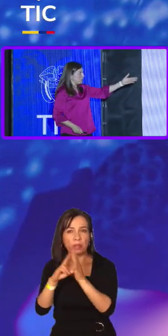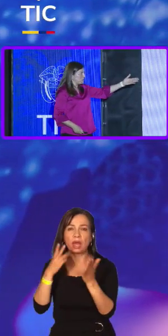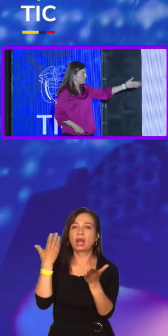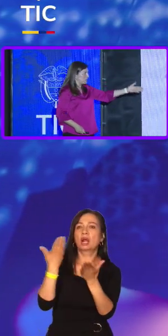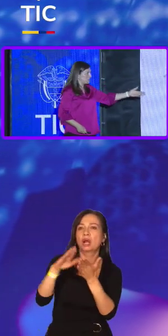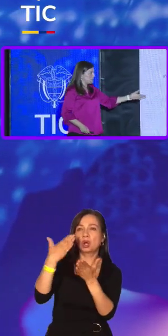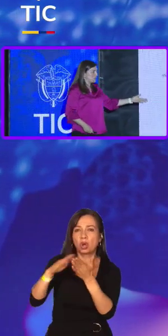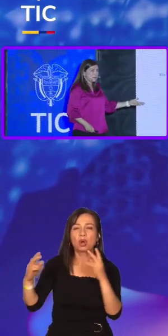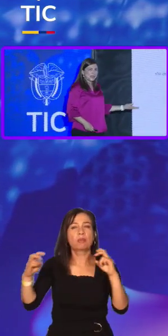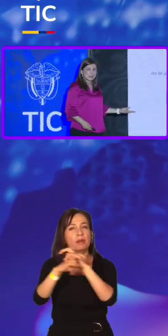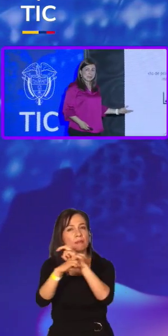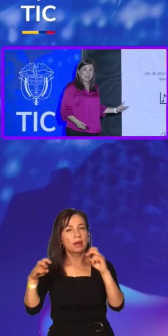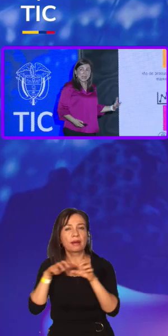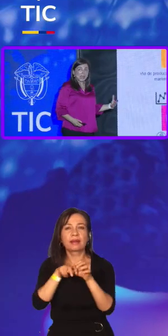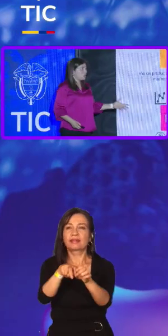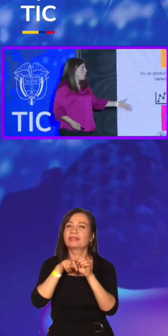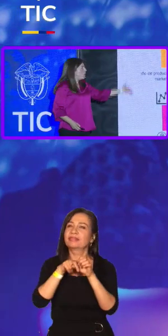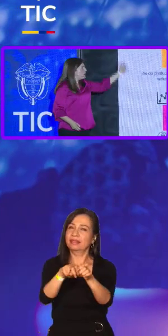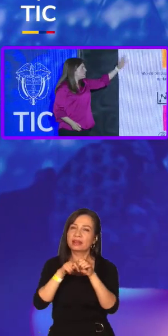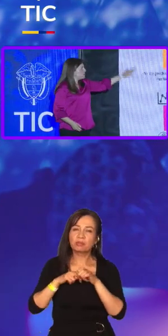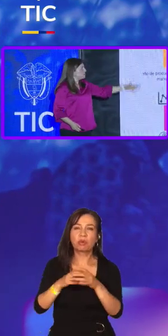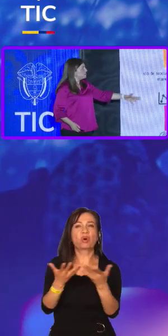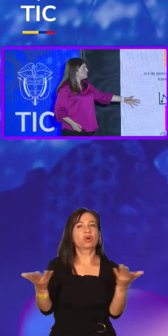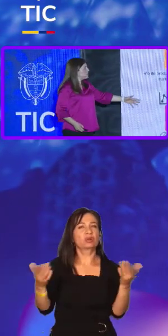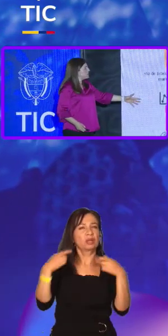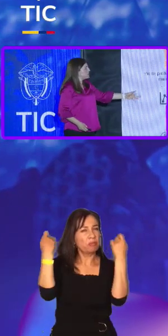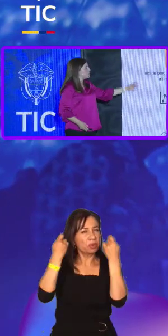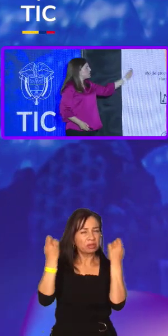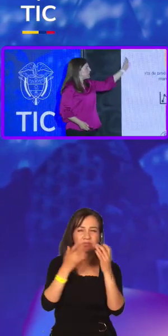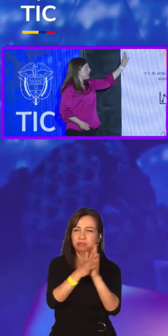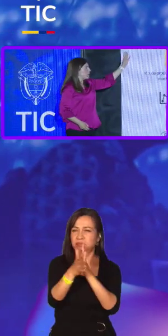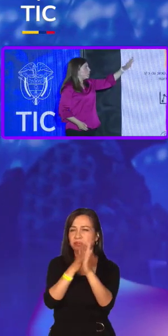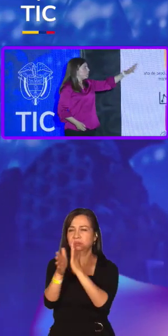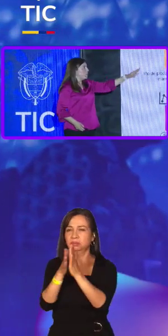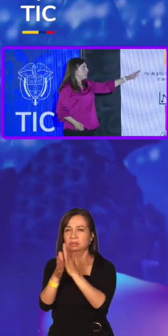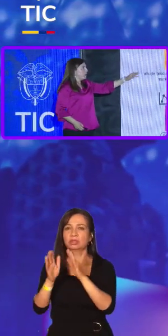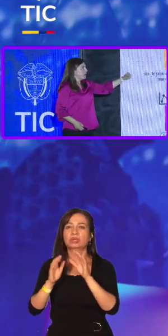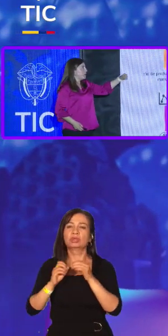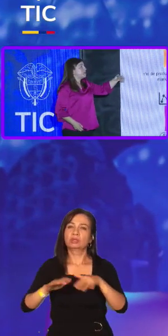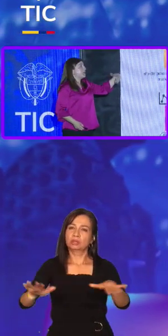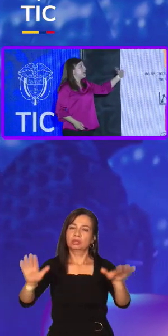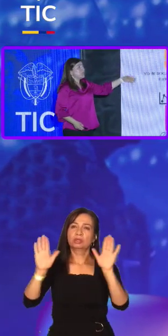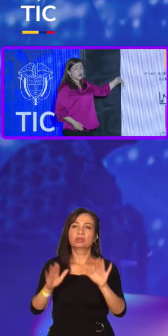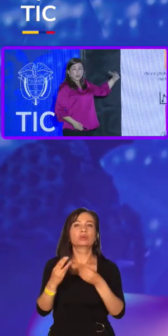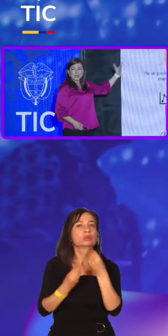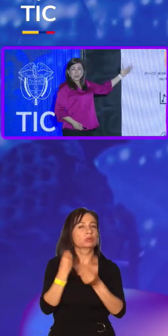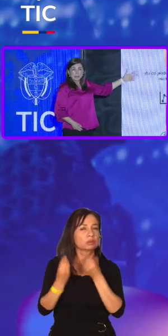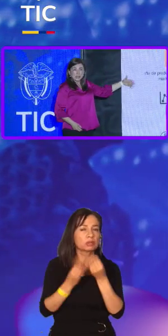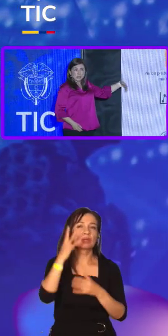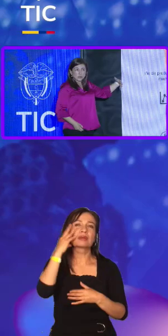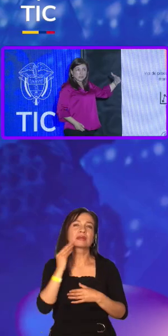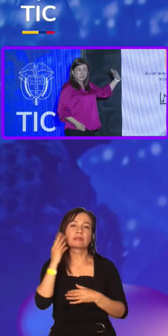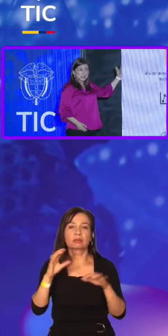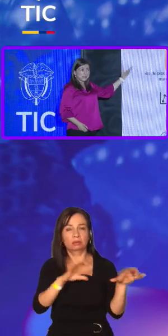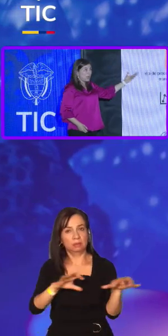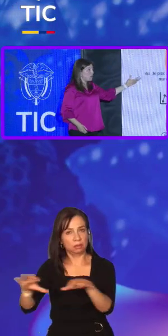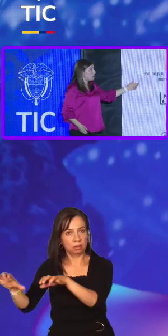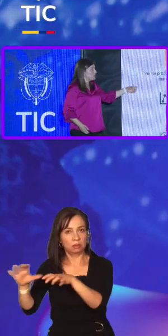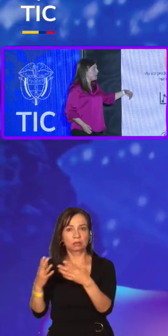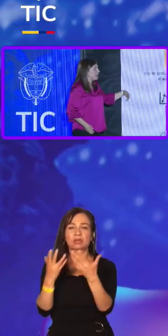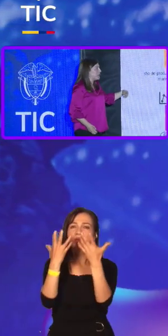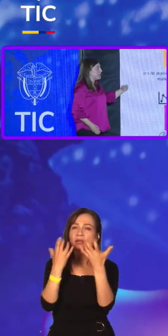restauración, parques, ocio, transporte, marketing, todo esto, todas estas experiencias,